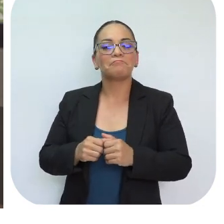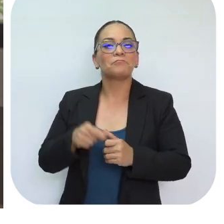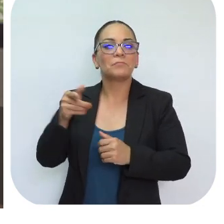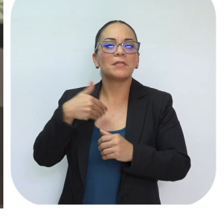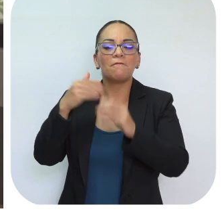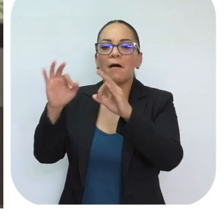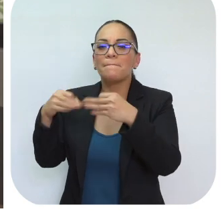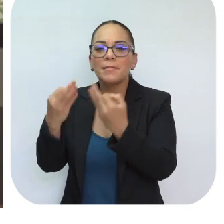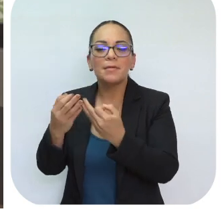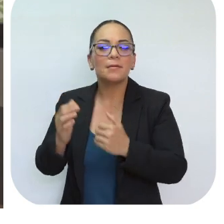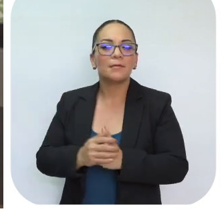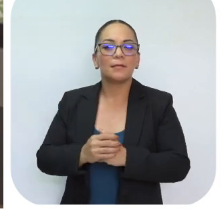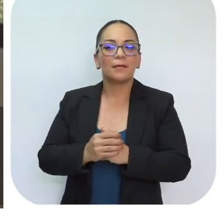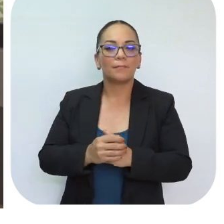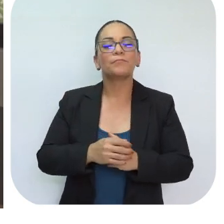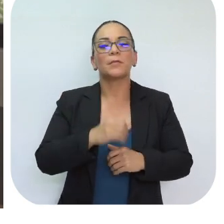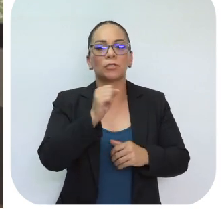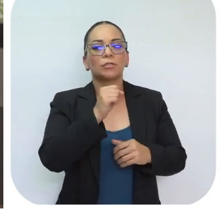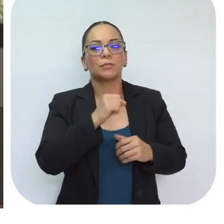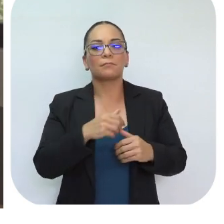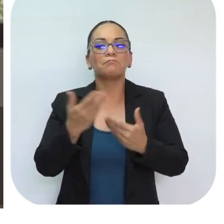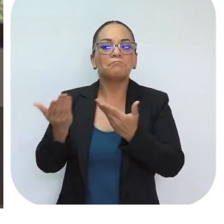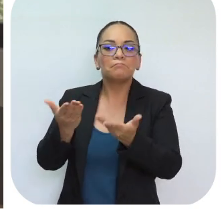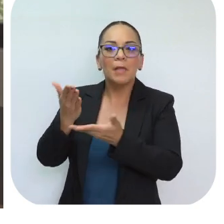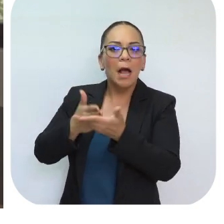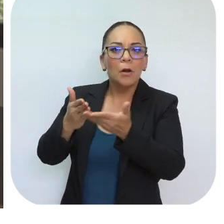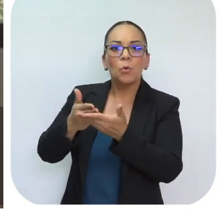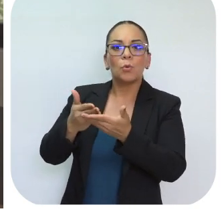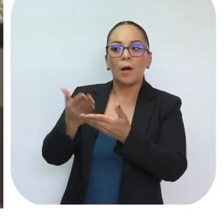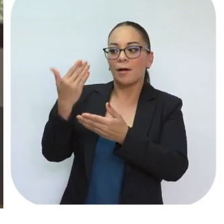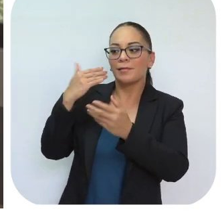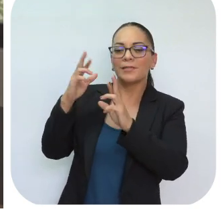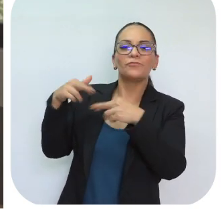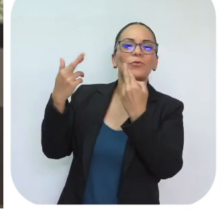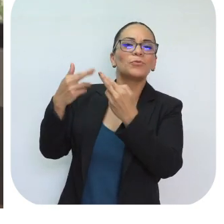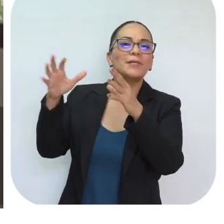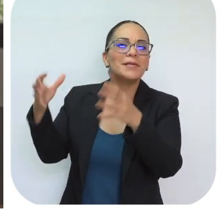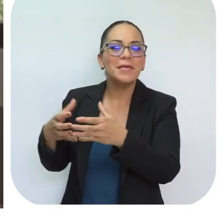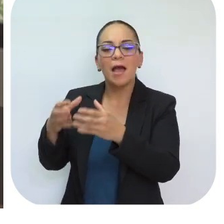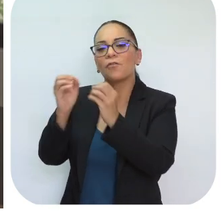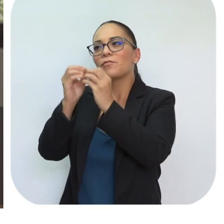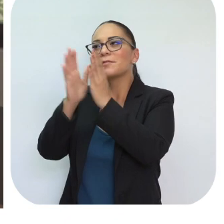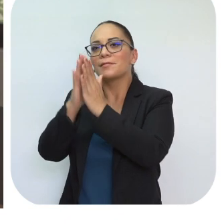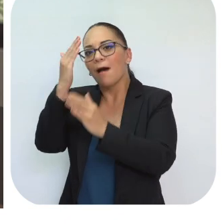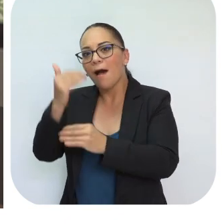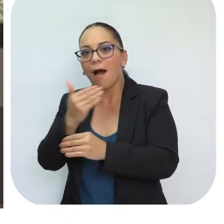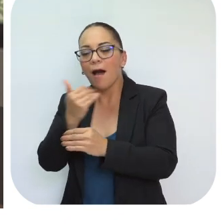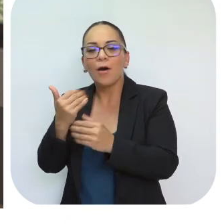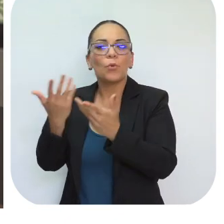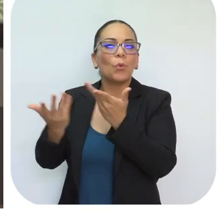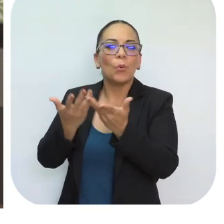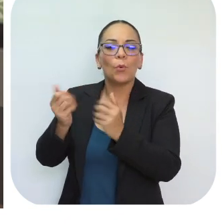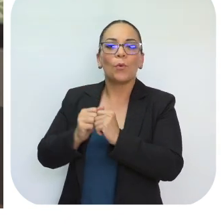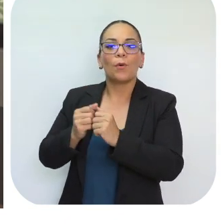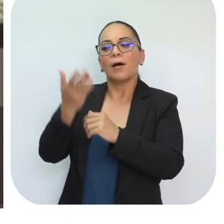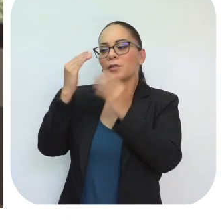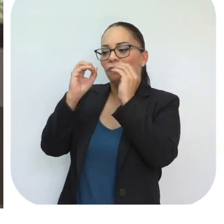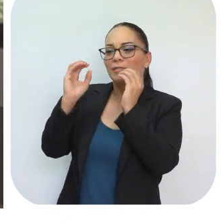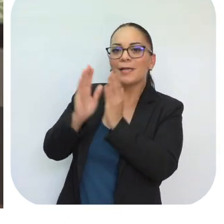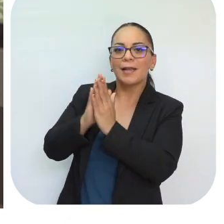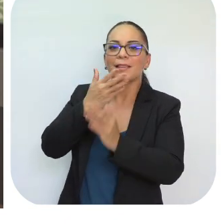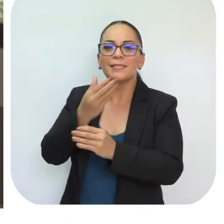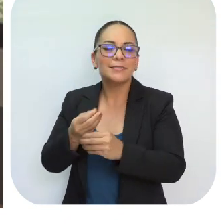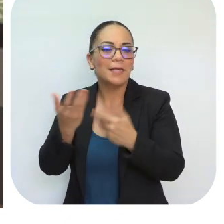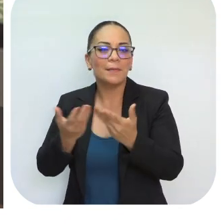¿Familia? Sí, sí. ¿Buscaban algo? ¿Se reunían a qué? ¿A rezar? Sí. ¿El beso del niño? ¿Qué hacía? Ah,